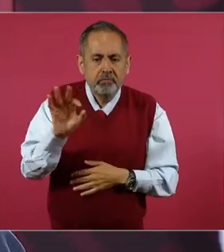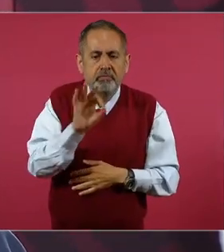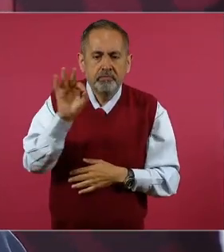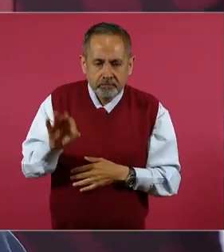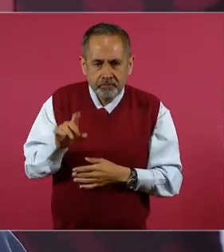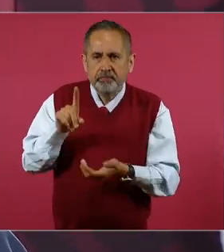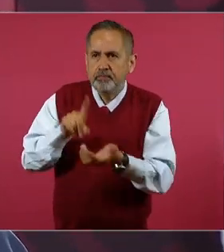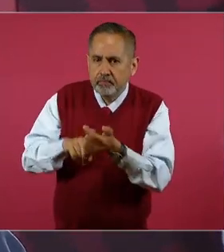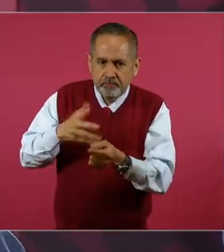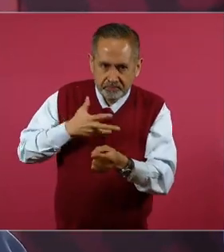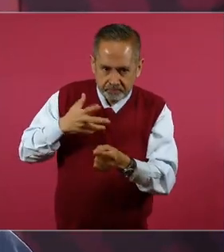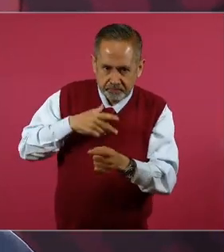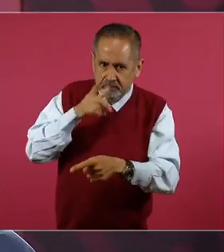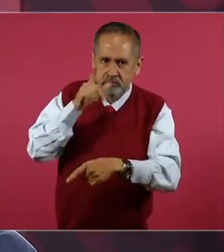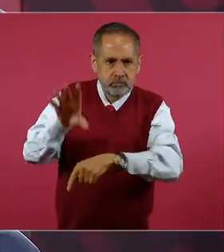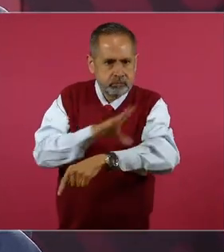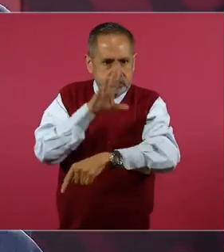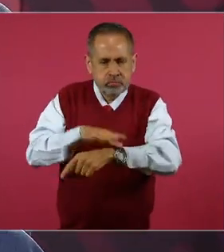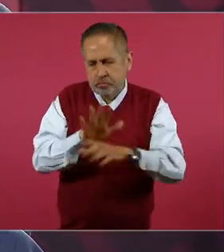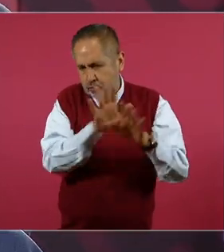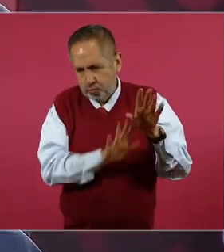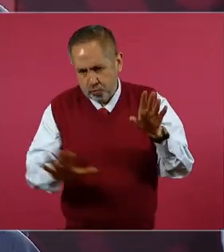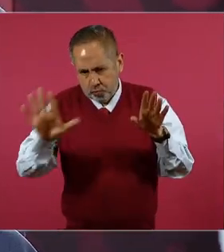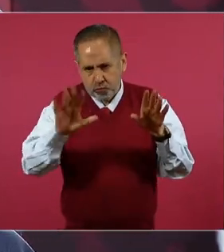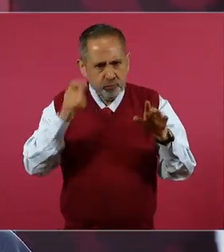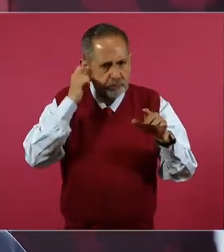restablecido en toda la costa,